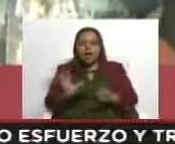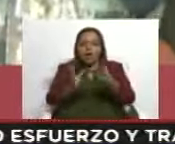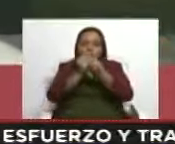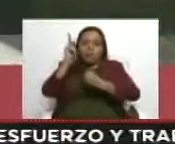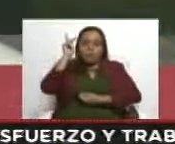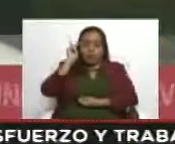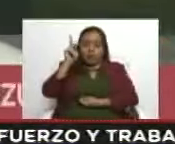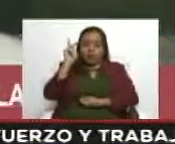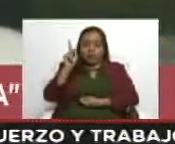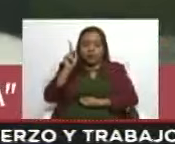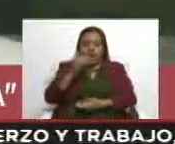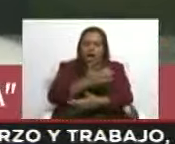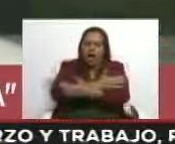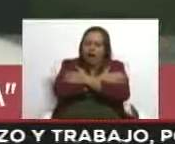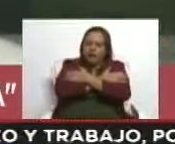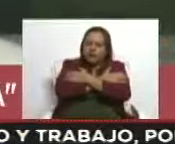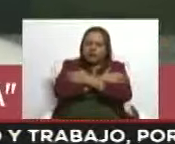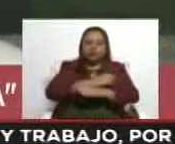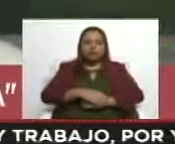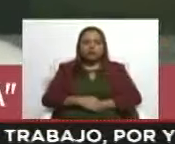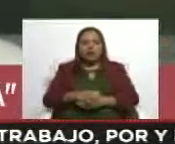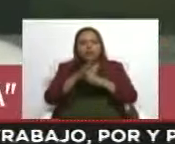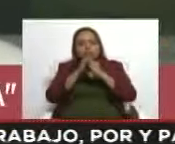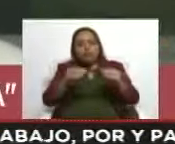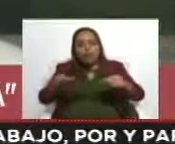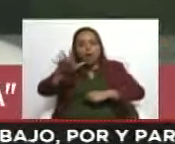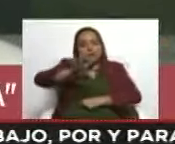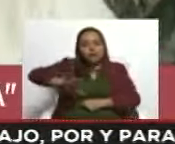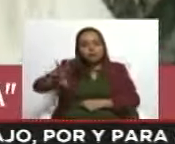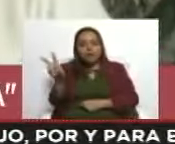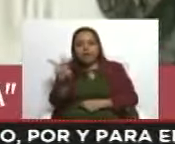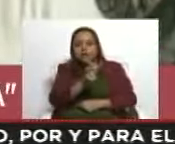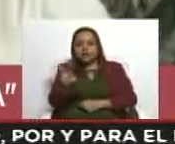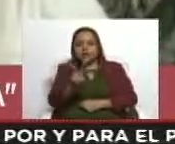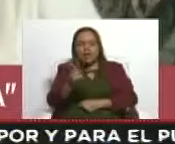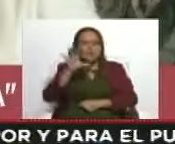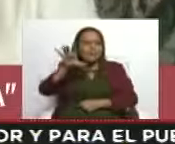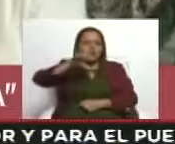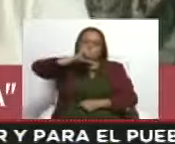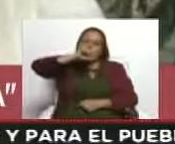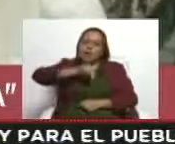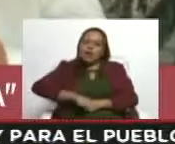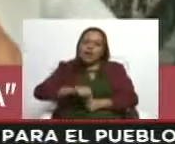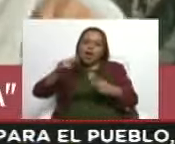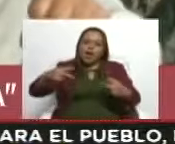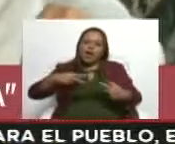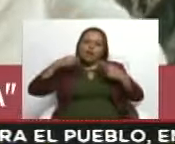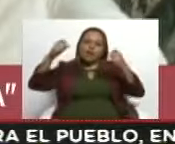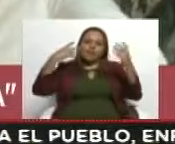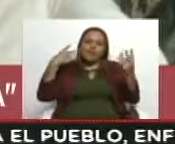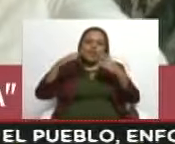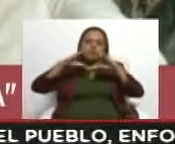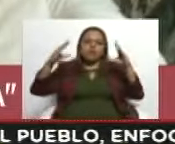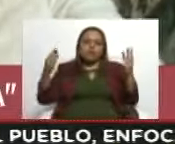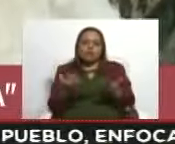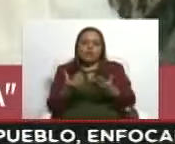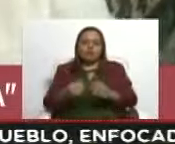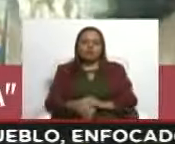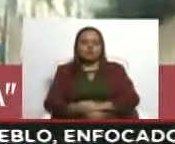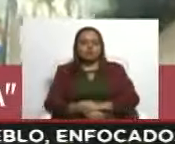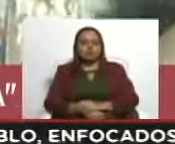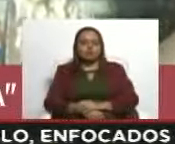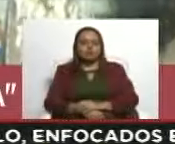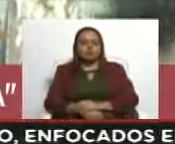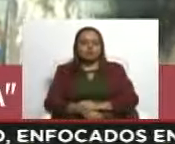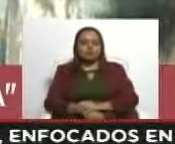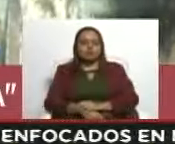profesores. Un abrazo para toda Venezuela, mi patria querida, y viva el Festival Mundial.